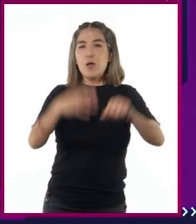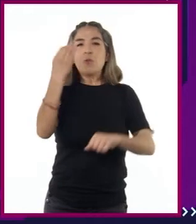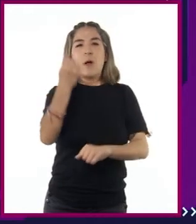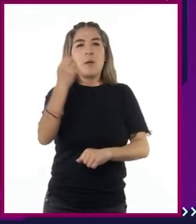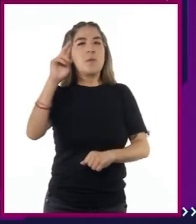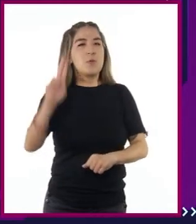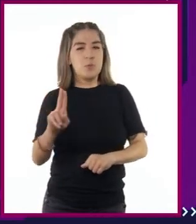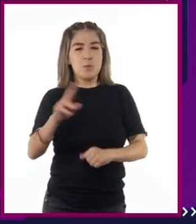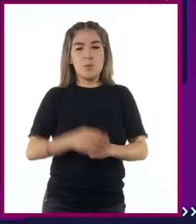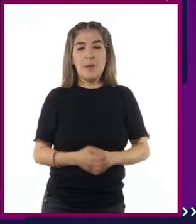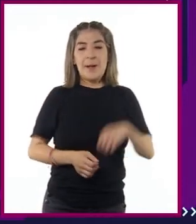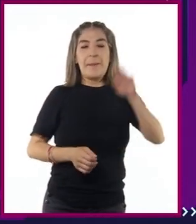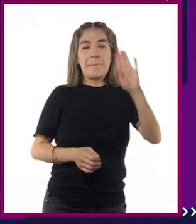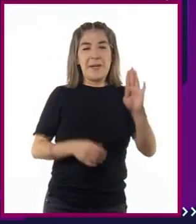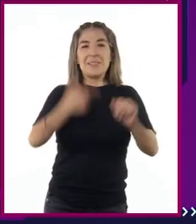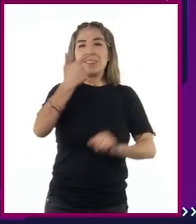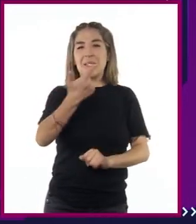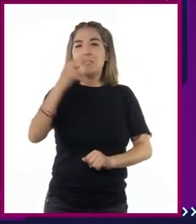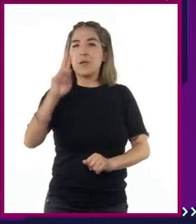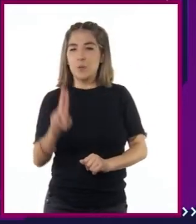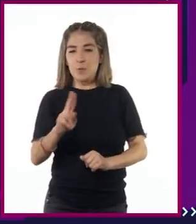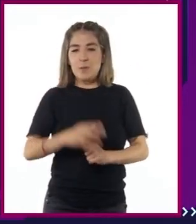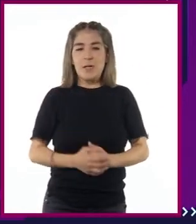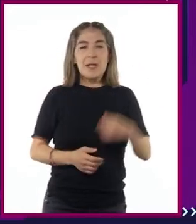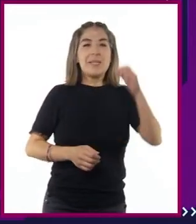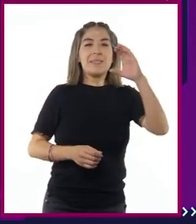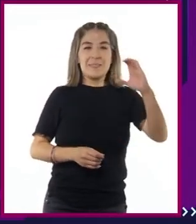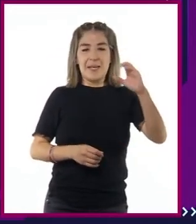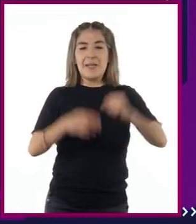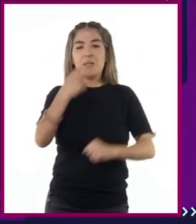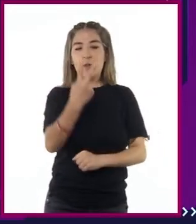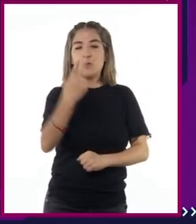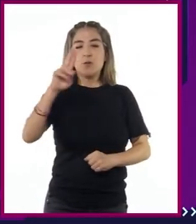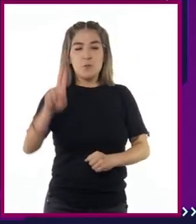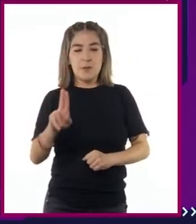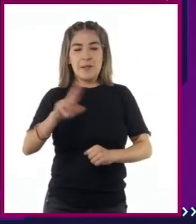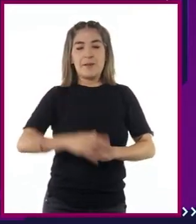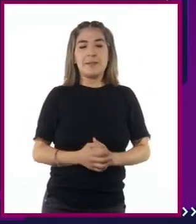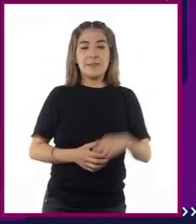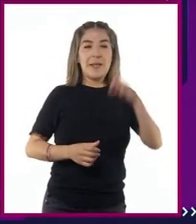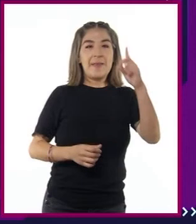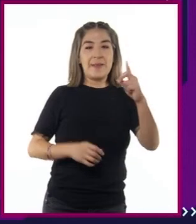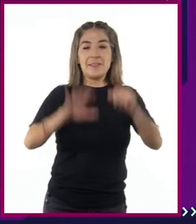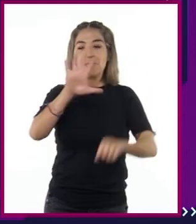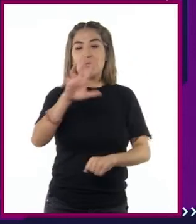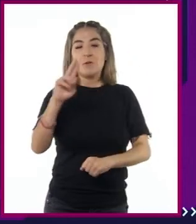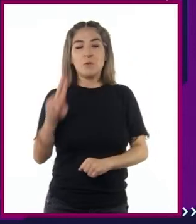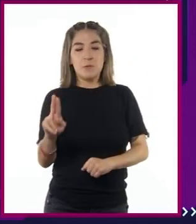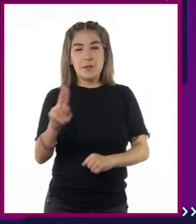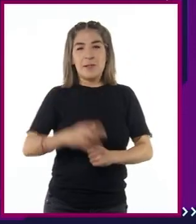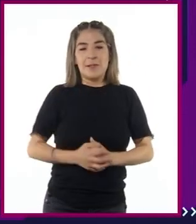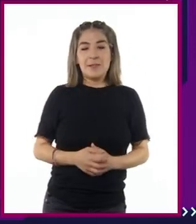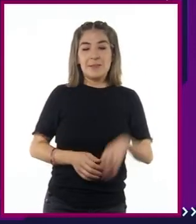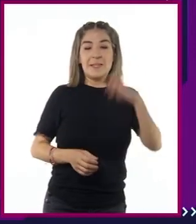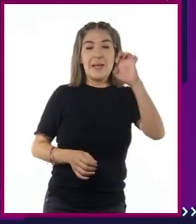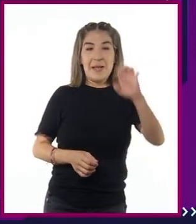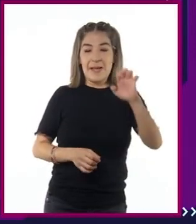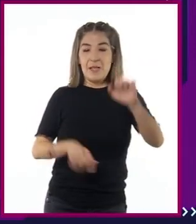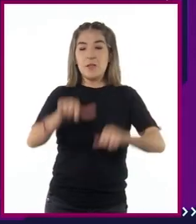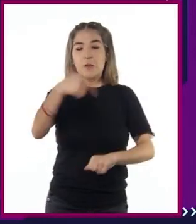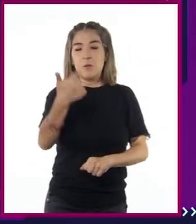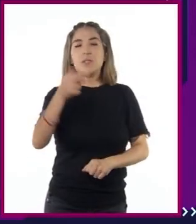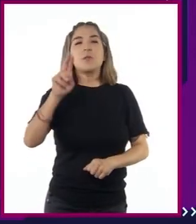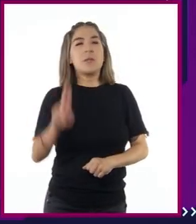unidades, B, 7 unidades, C, 2 unidades, D, 5 unidades y E,